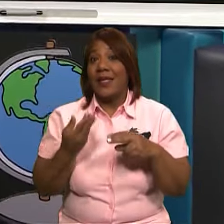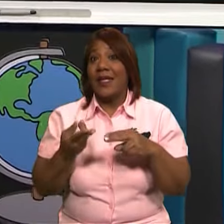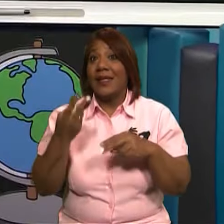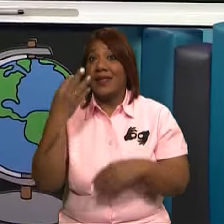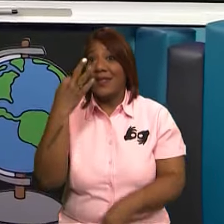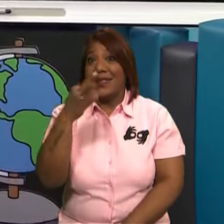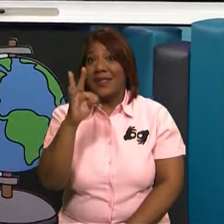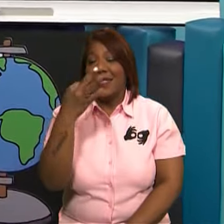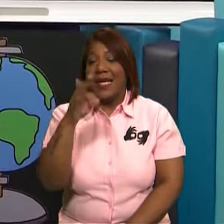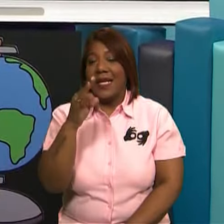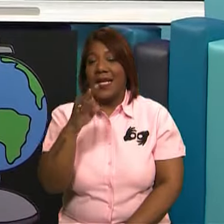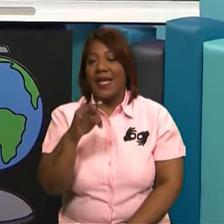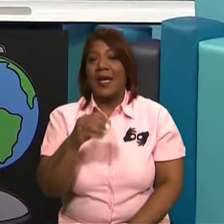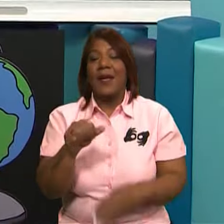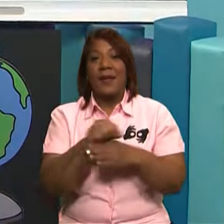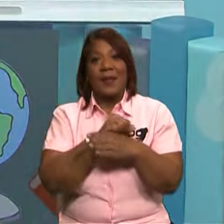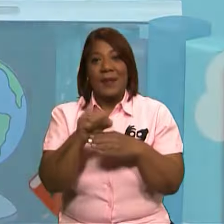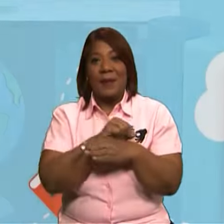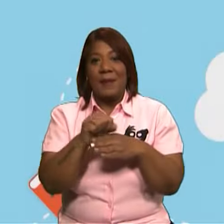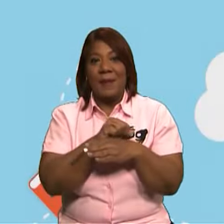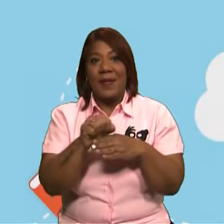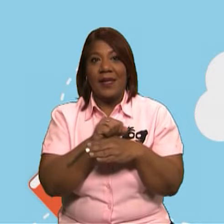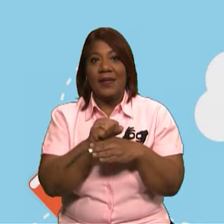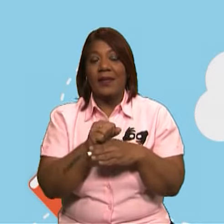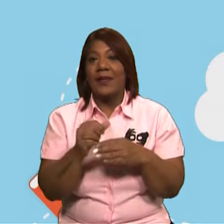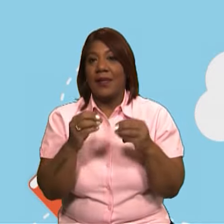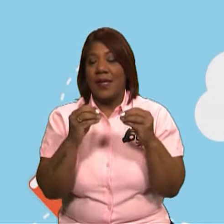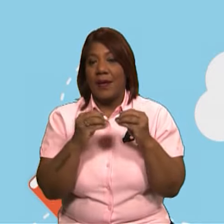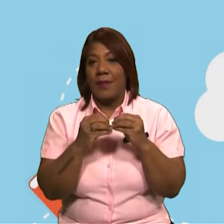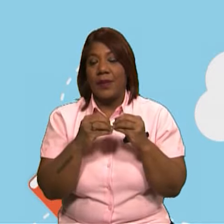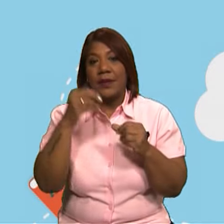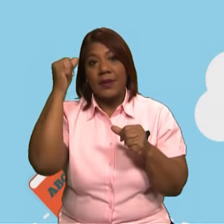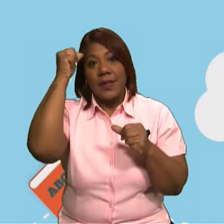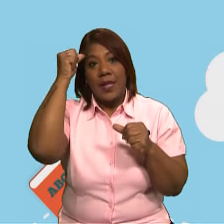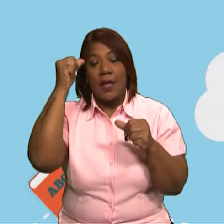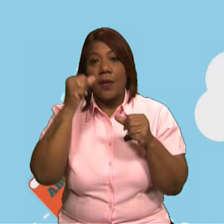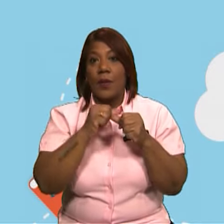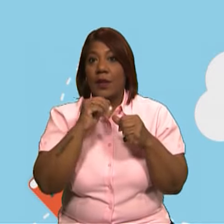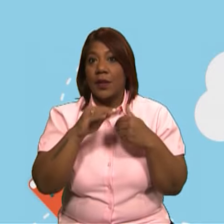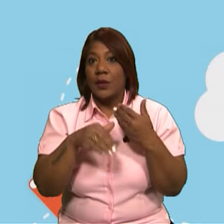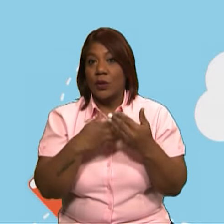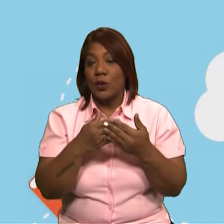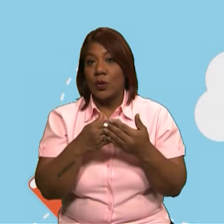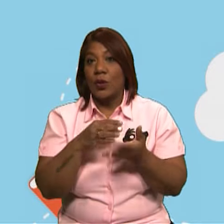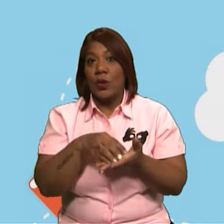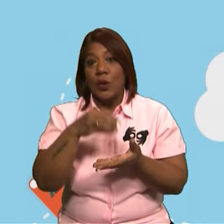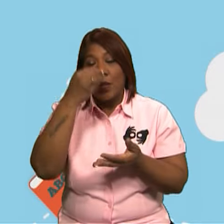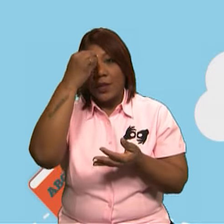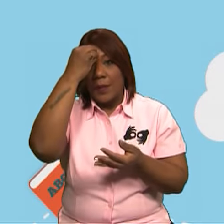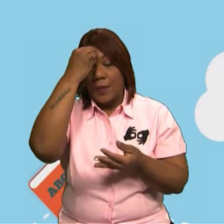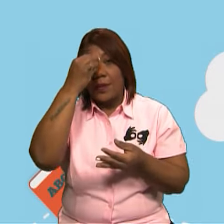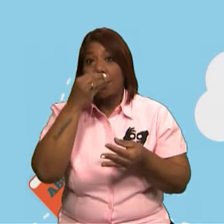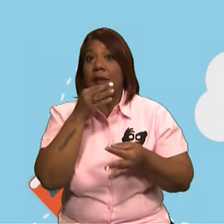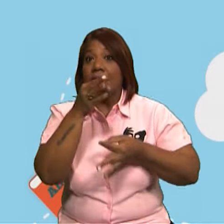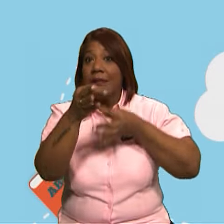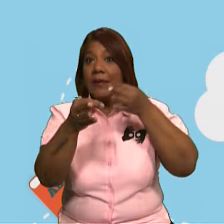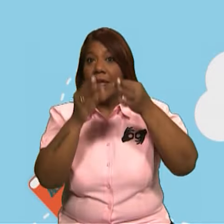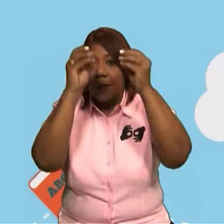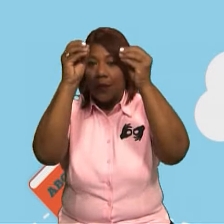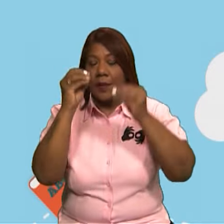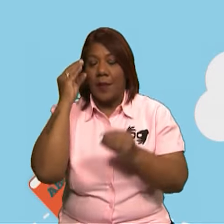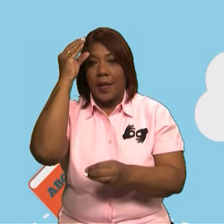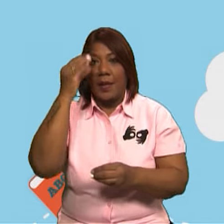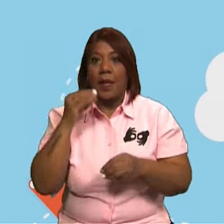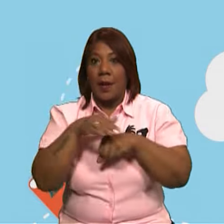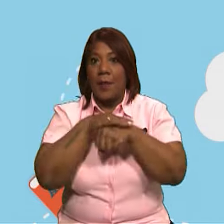siguientes divisiones para que puedan seguir practicando. Recuerden tener en cuenta todo lo que hemos aprendido en la sección de Comprende. Pueden tomar una captura